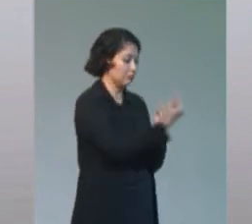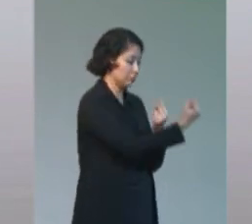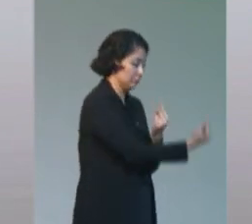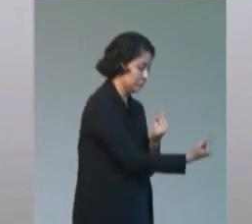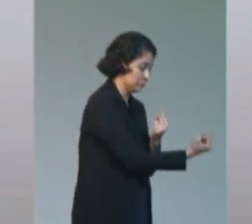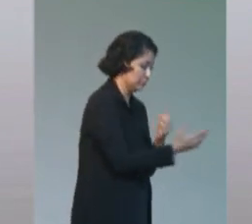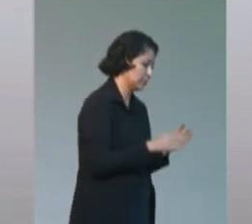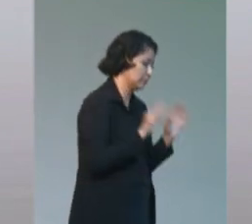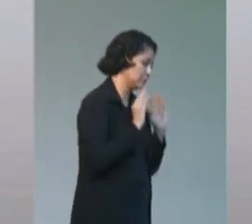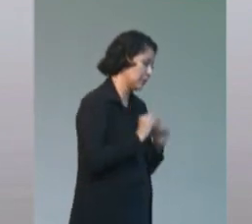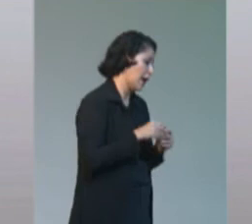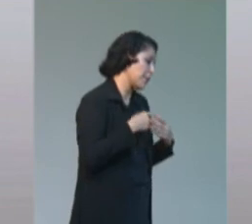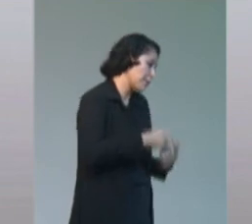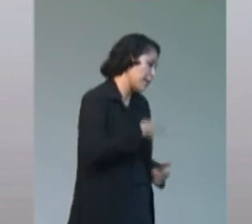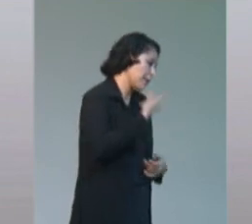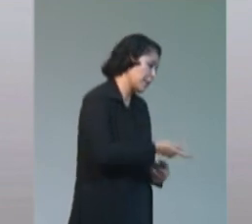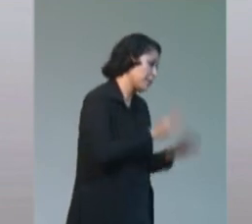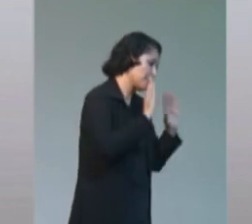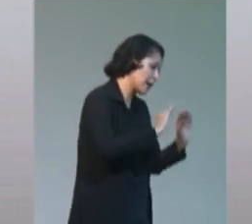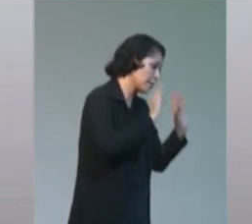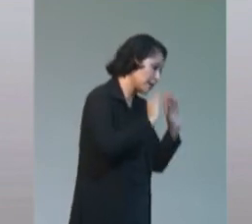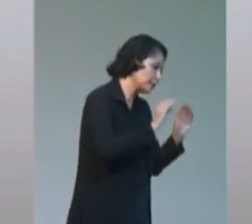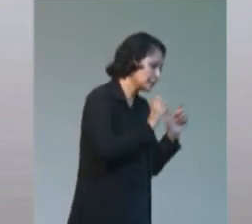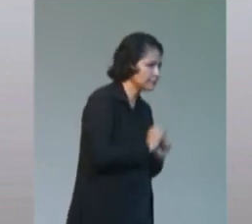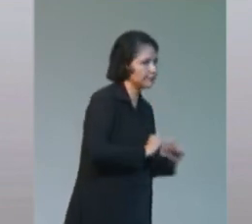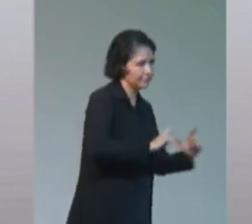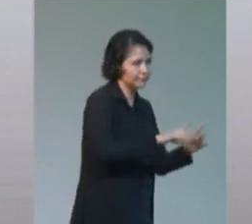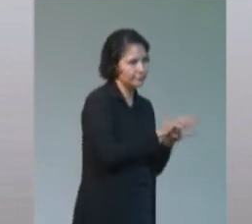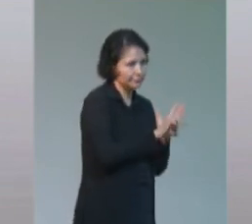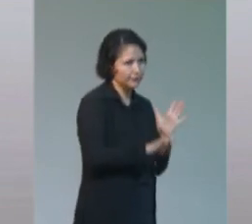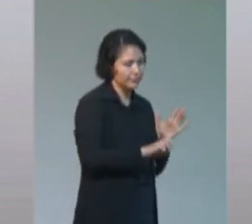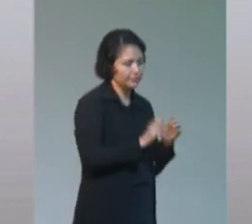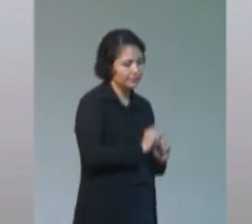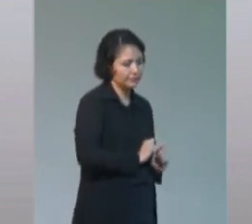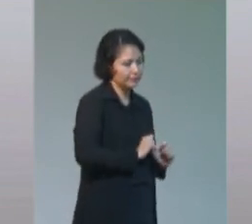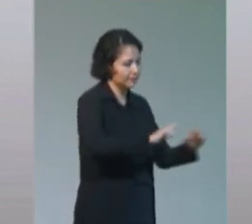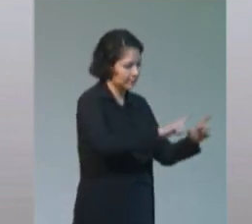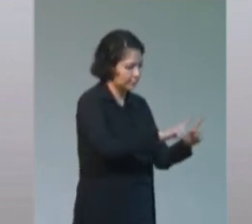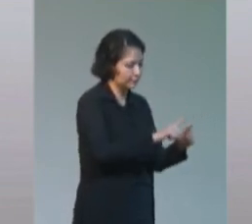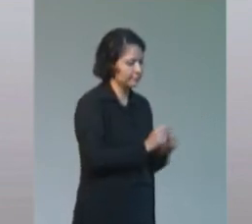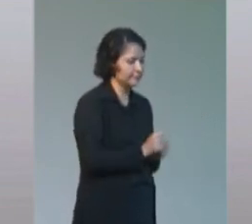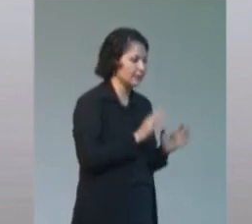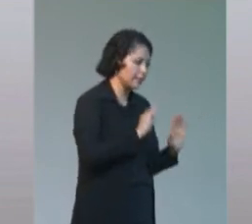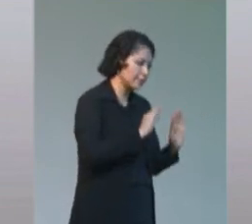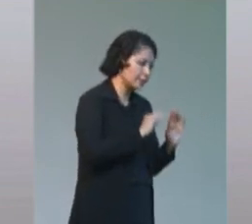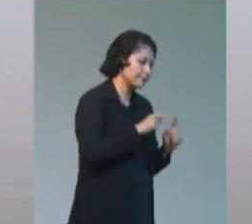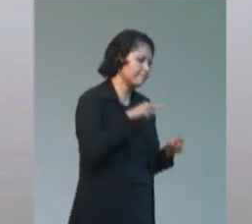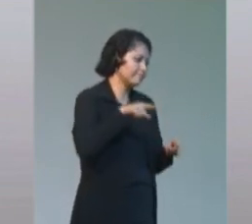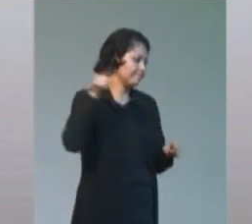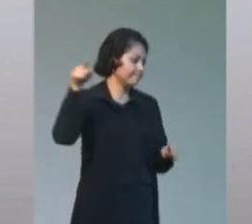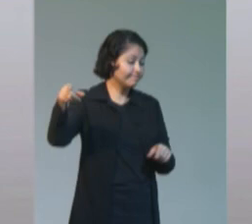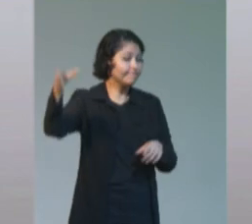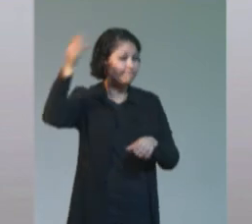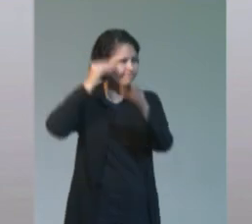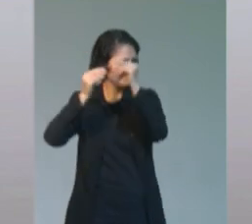física como por ejemplo en mis aulas en la universidad de sevilla y yo creo que ese cambio y ese imaginario social